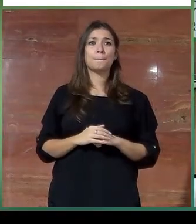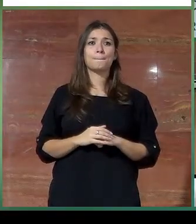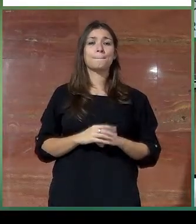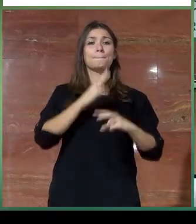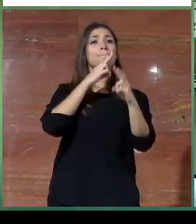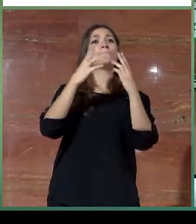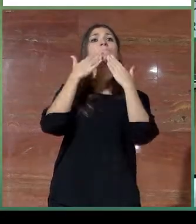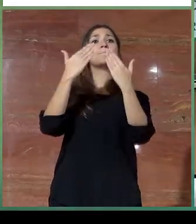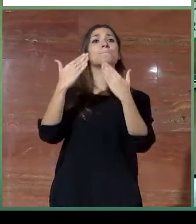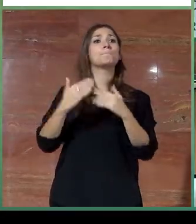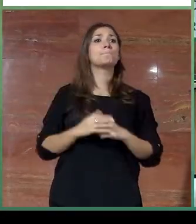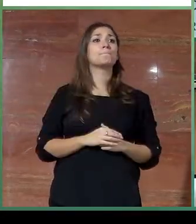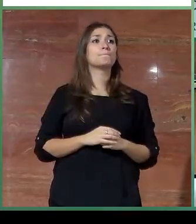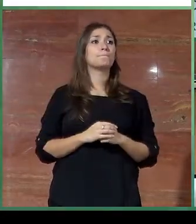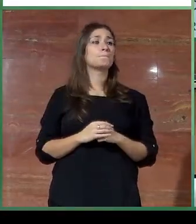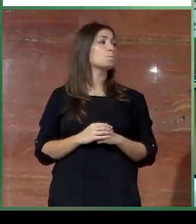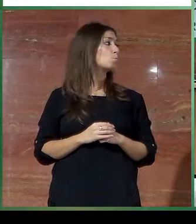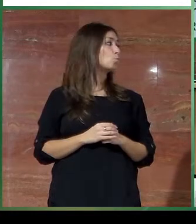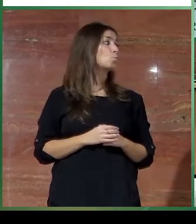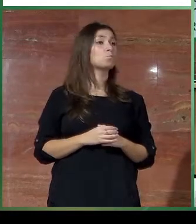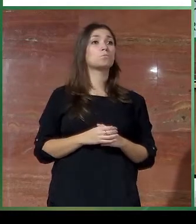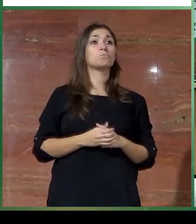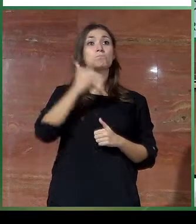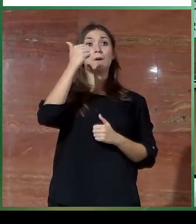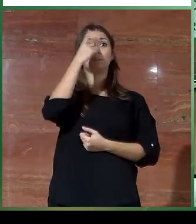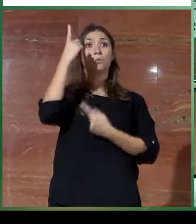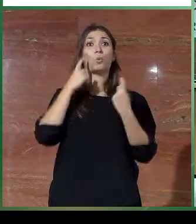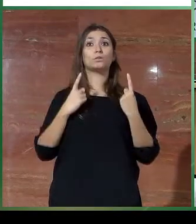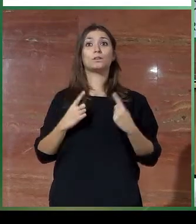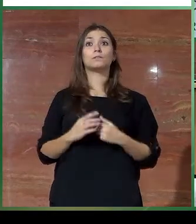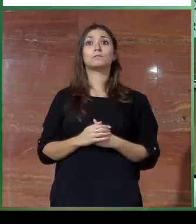Gracias. ¿Alguna pregunta más?